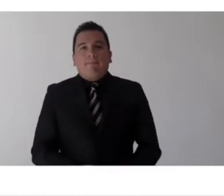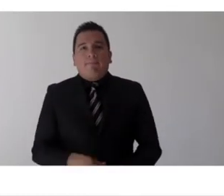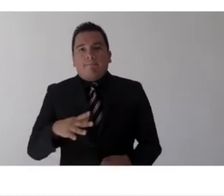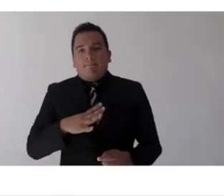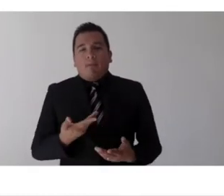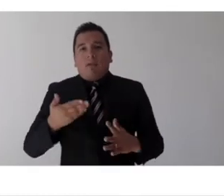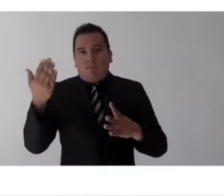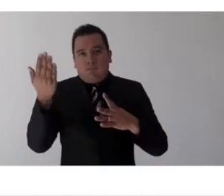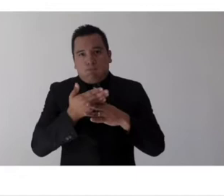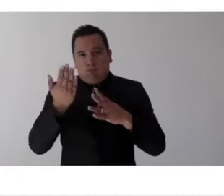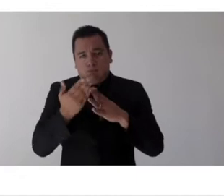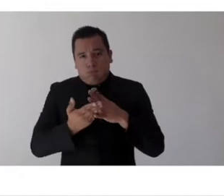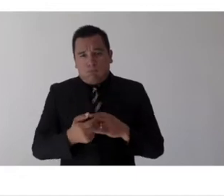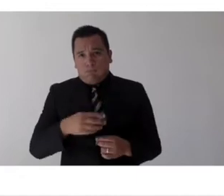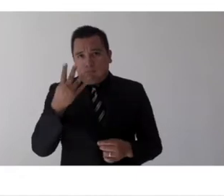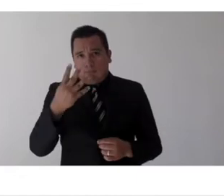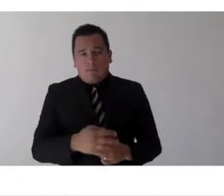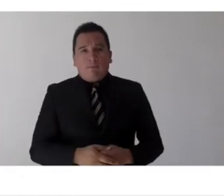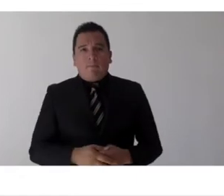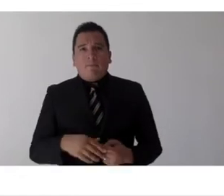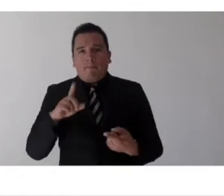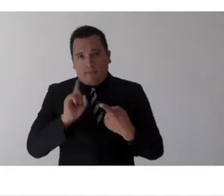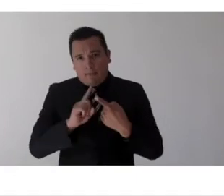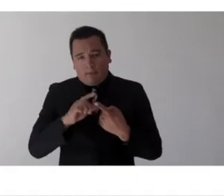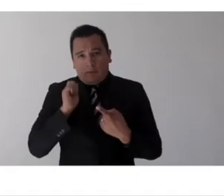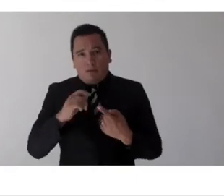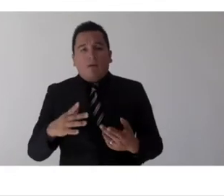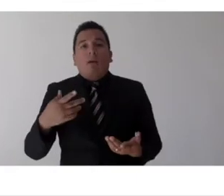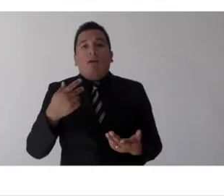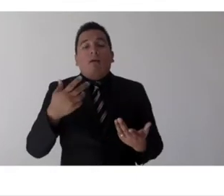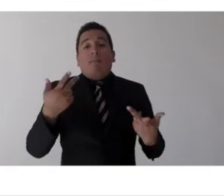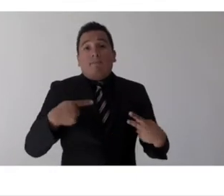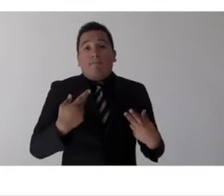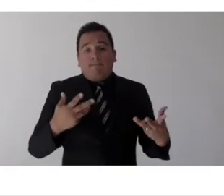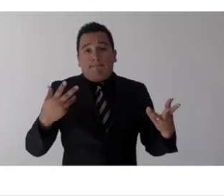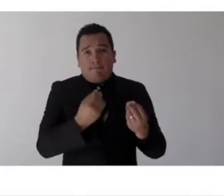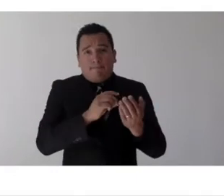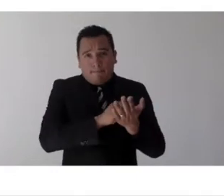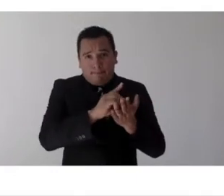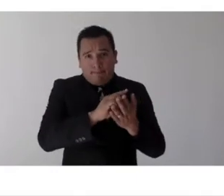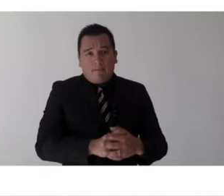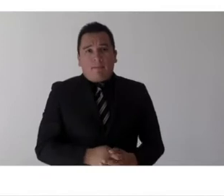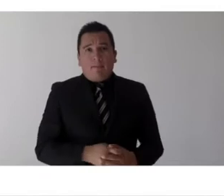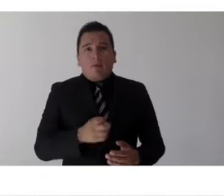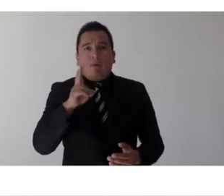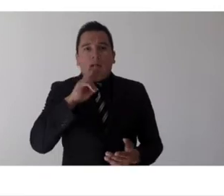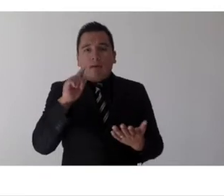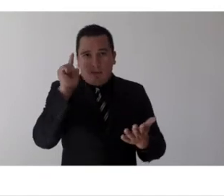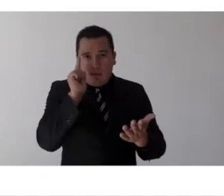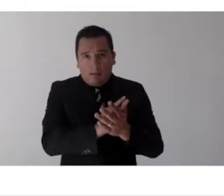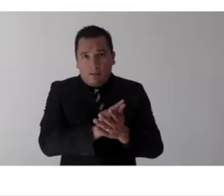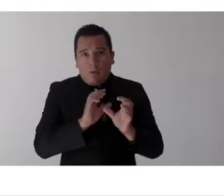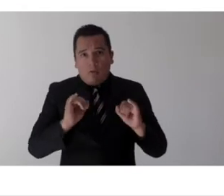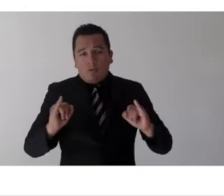grandes. La primera es hablar de una sociedad de derechos y cómo podemos en esa sociedad de derechos usar las leyes y las instituciones que ya tenemos